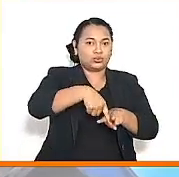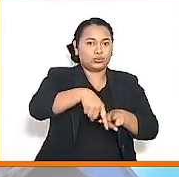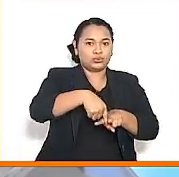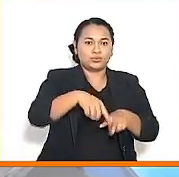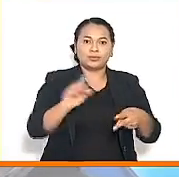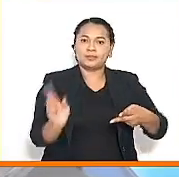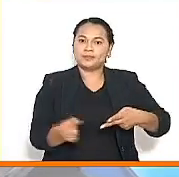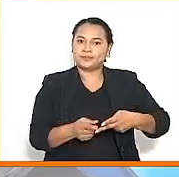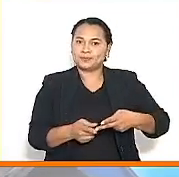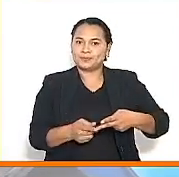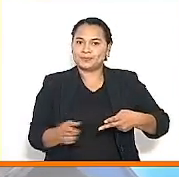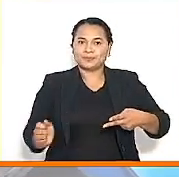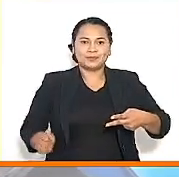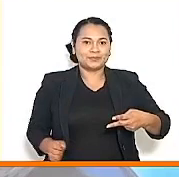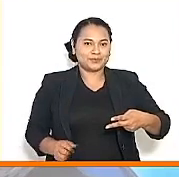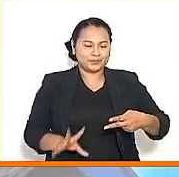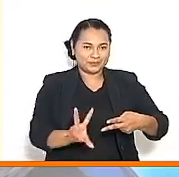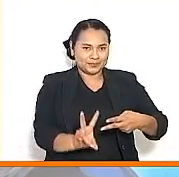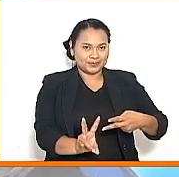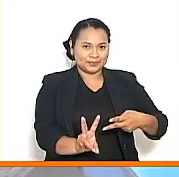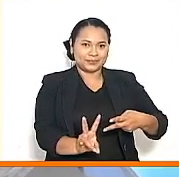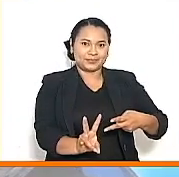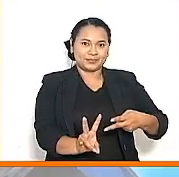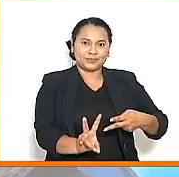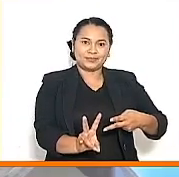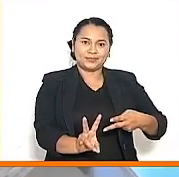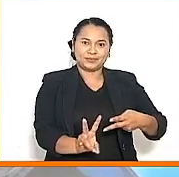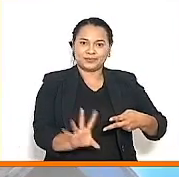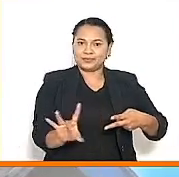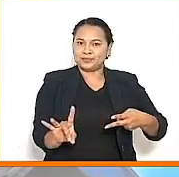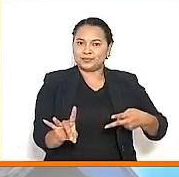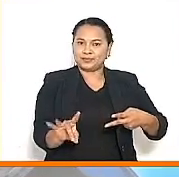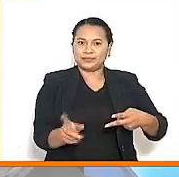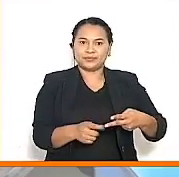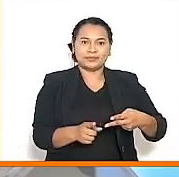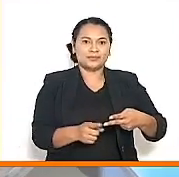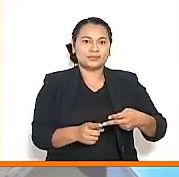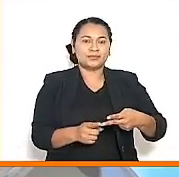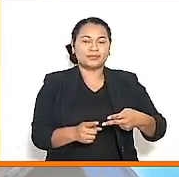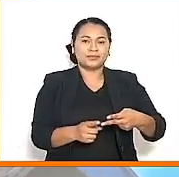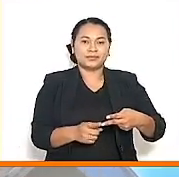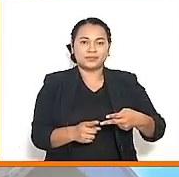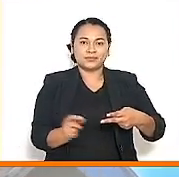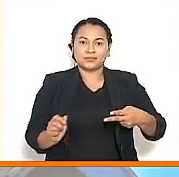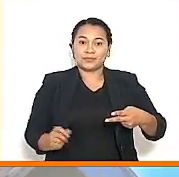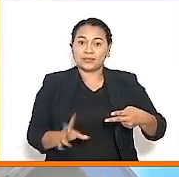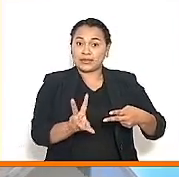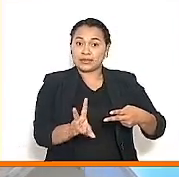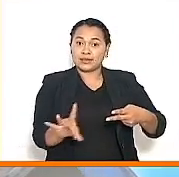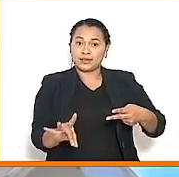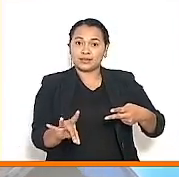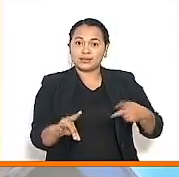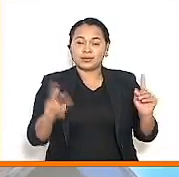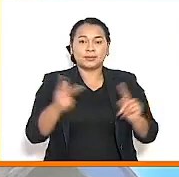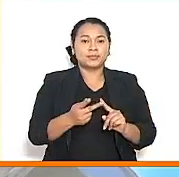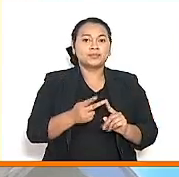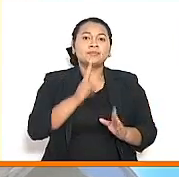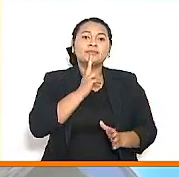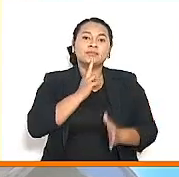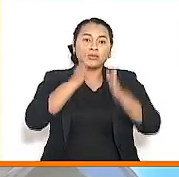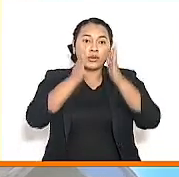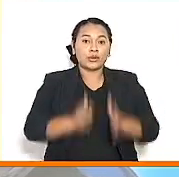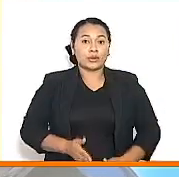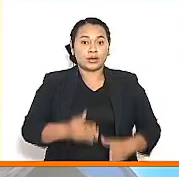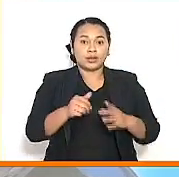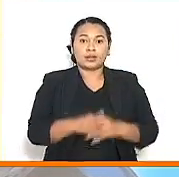tu primer dígito, 7, segundo dígito, 8, segundo tumor ganador para premiados es el 78 con su